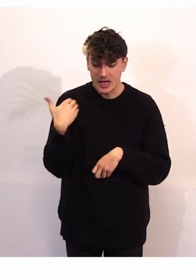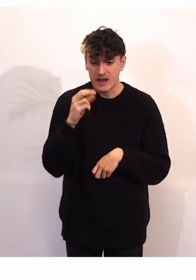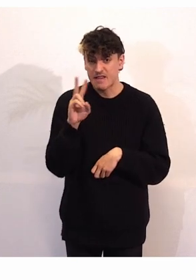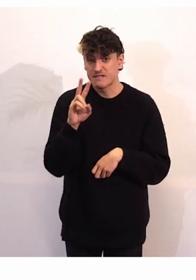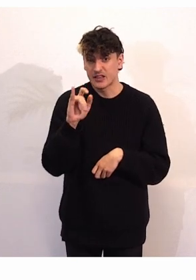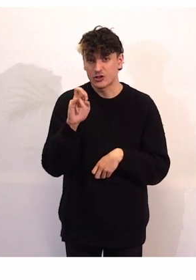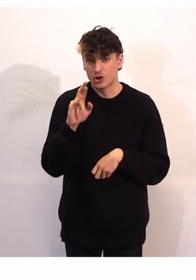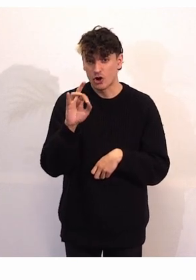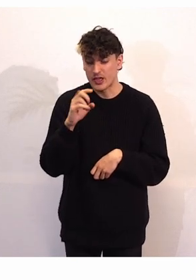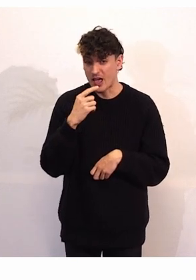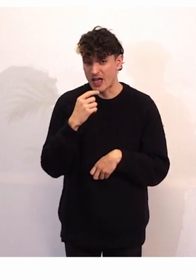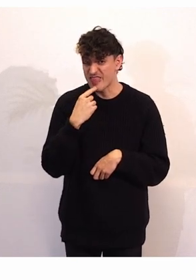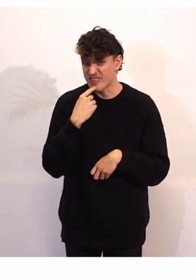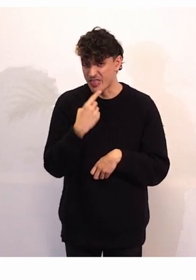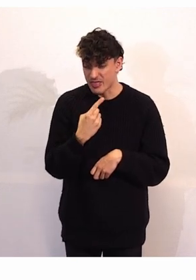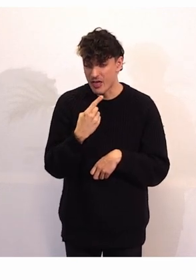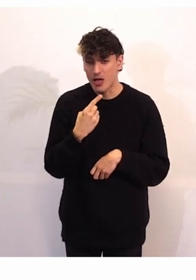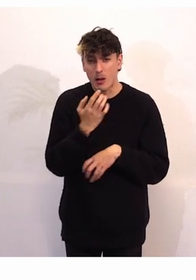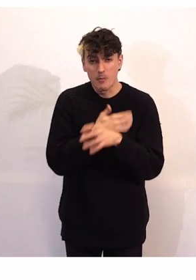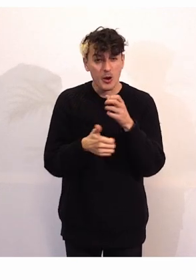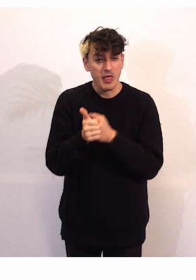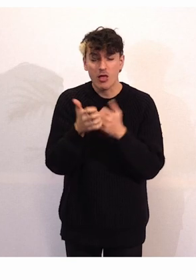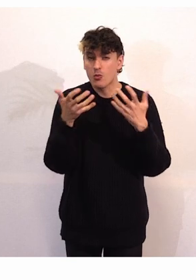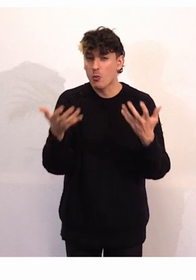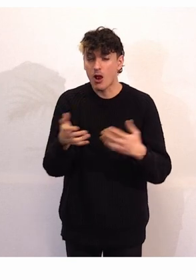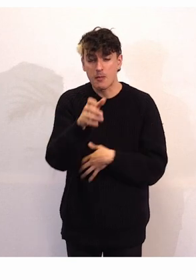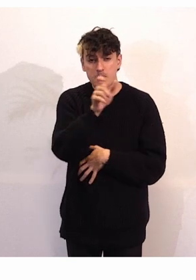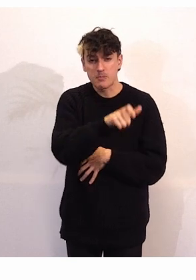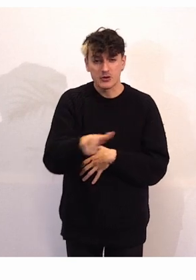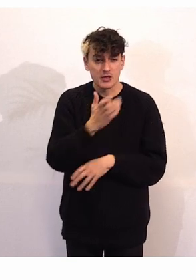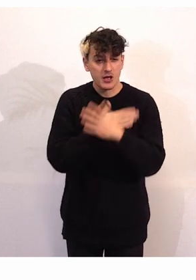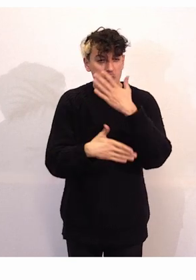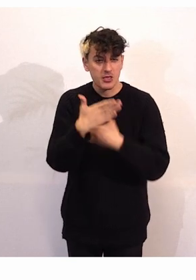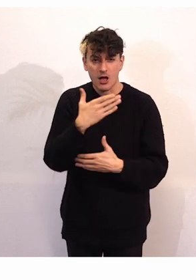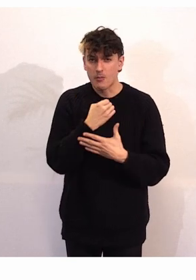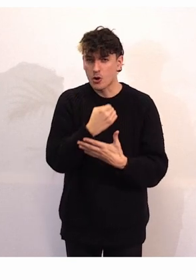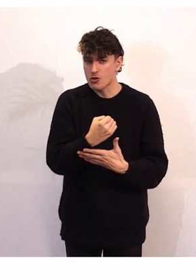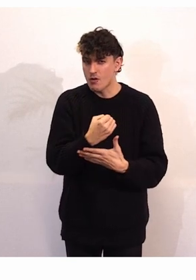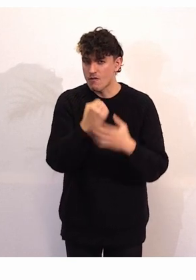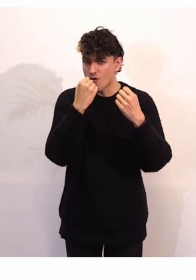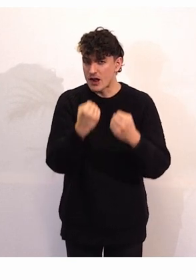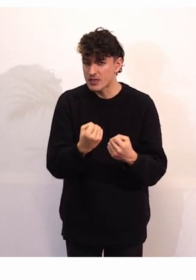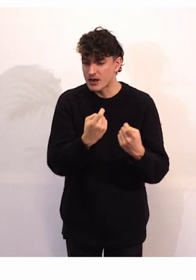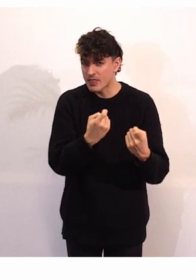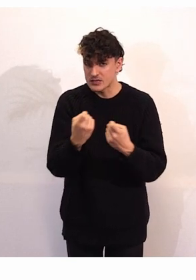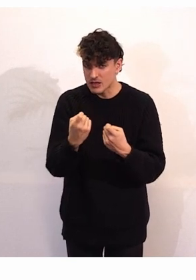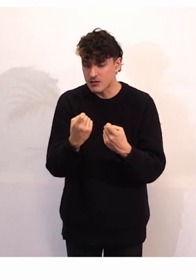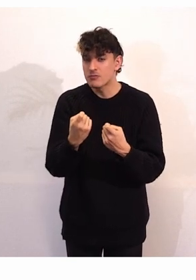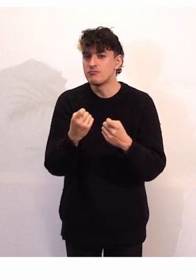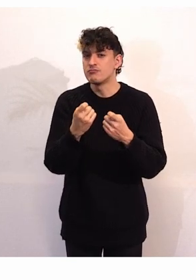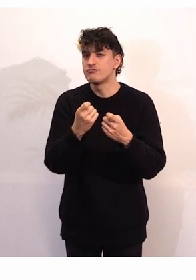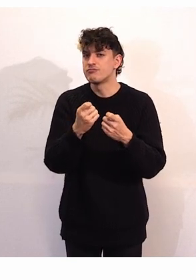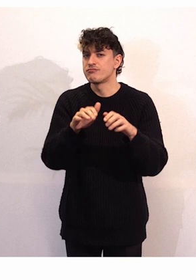de la plataforma es no dejar atrás a las personas con discapacidad que necesitan más apoyo. En nuestra primera